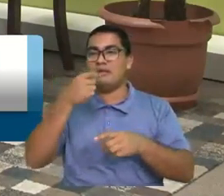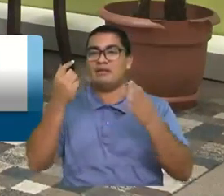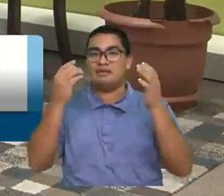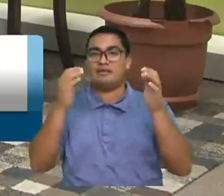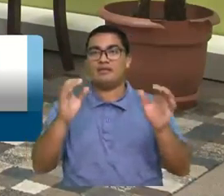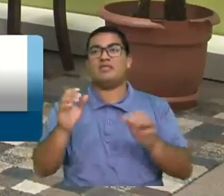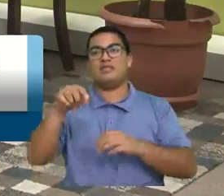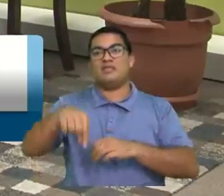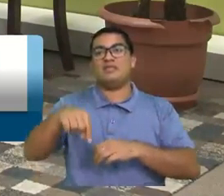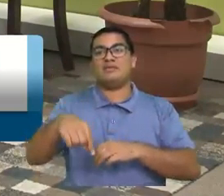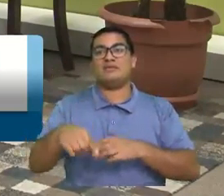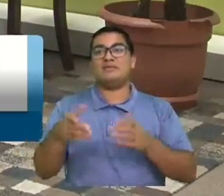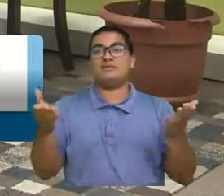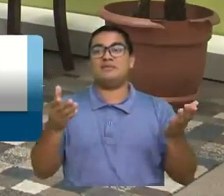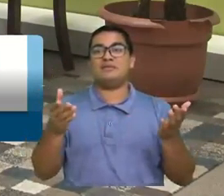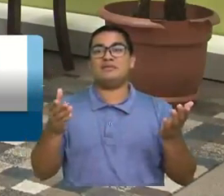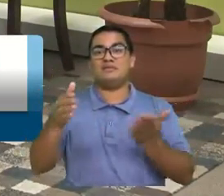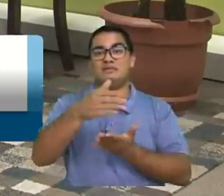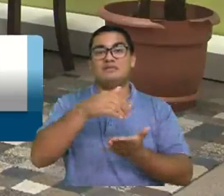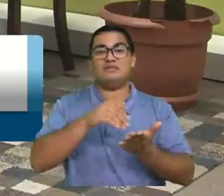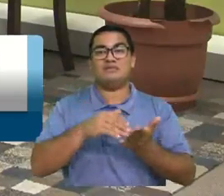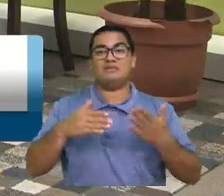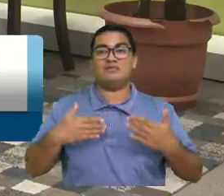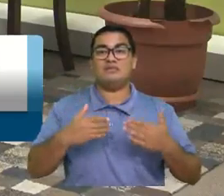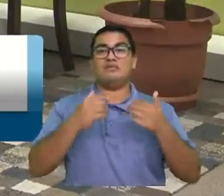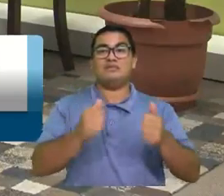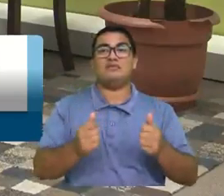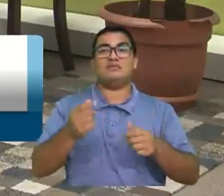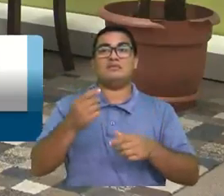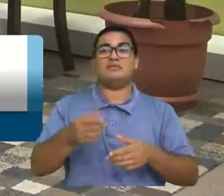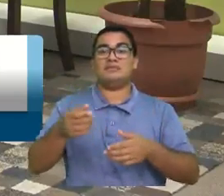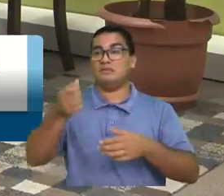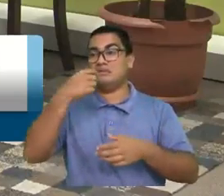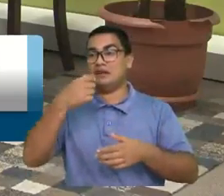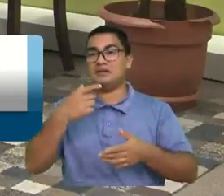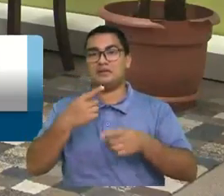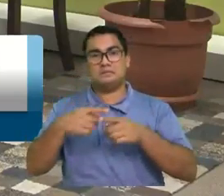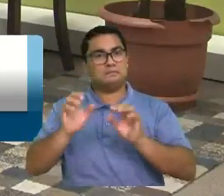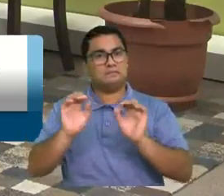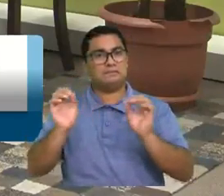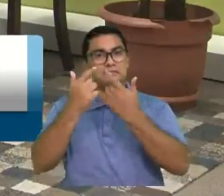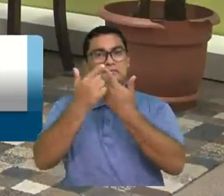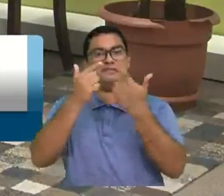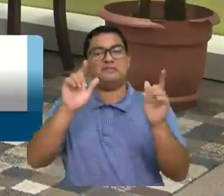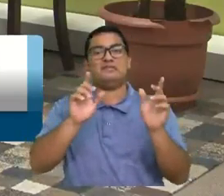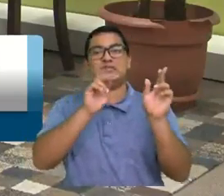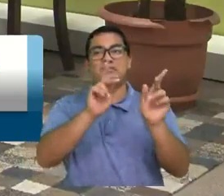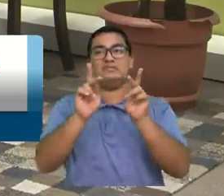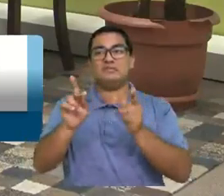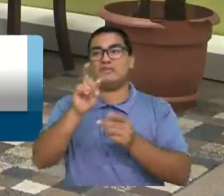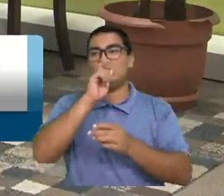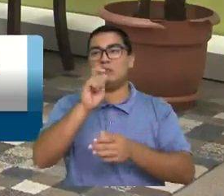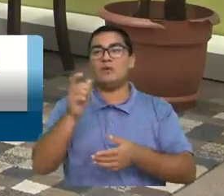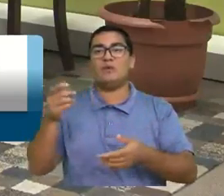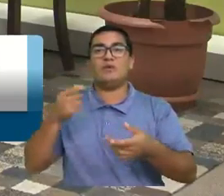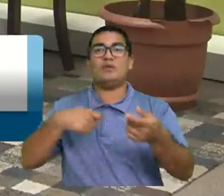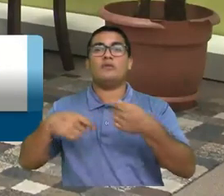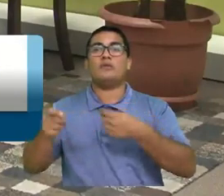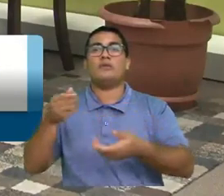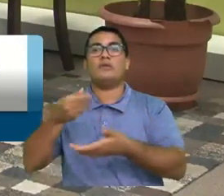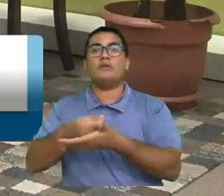ahora con nuestro sistema de salud, pues, el sistema de salud lo provee. Pero hay una persona que le gusta ir a la farmacia y ir a comprar, pues no está